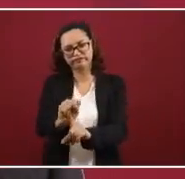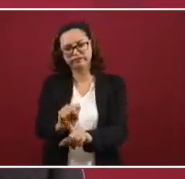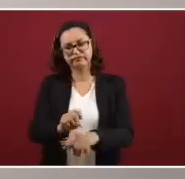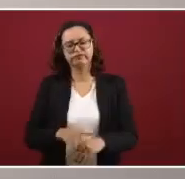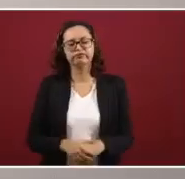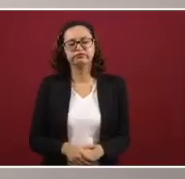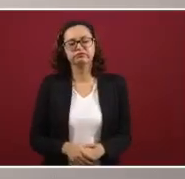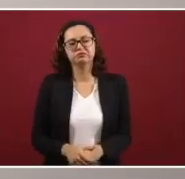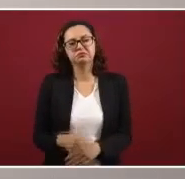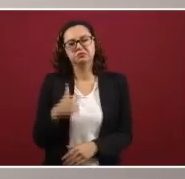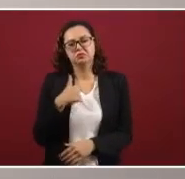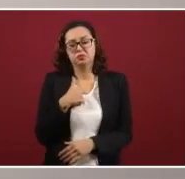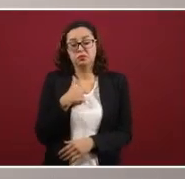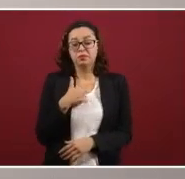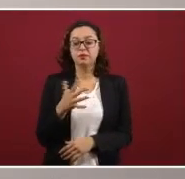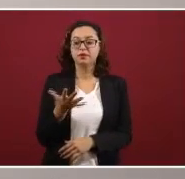cálculos,